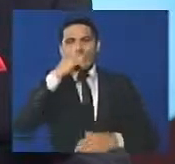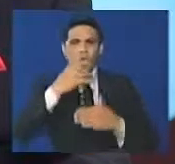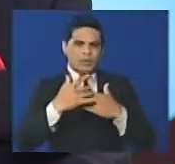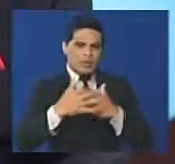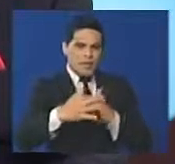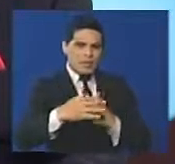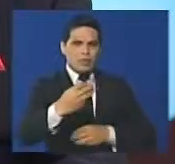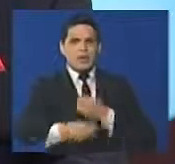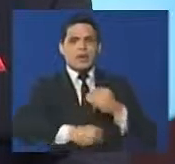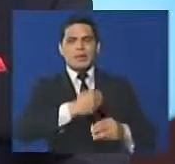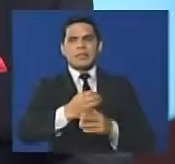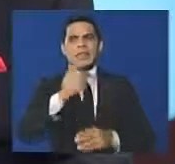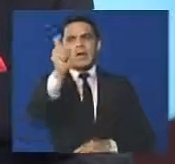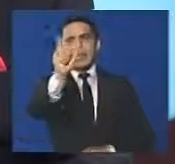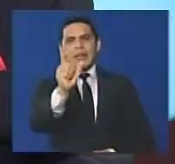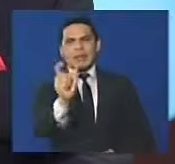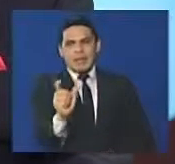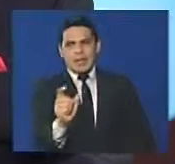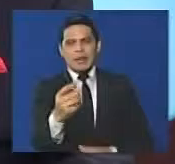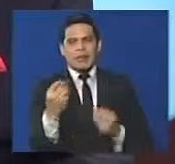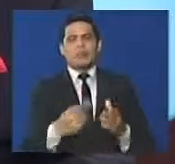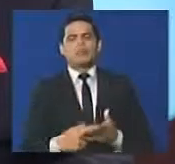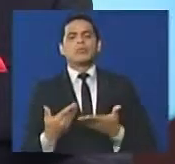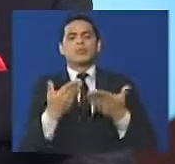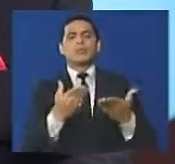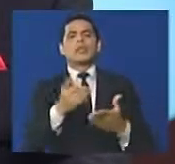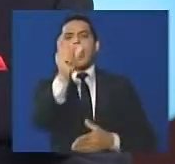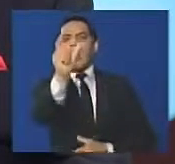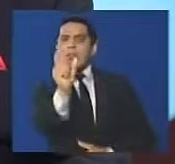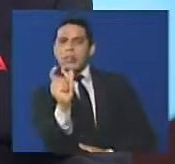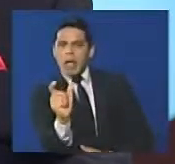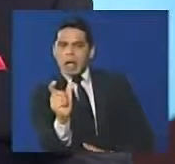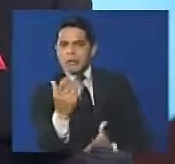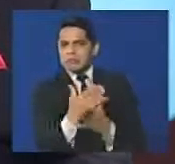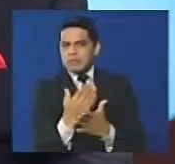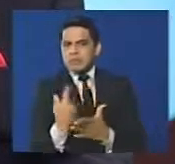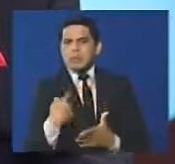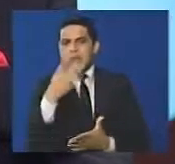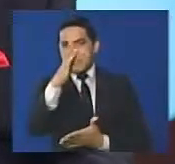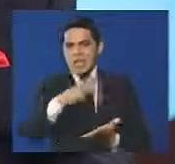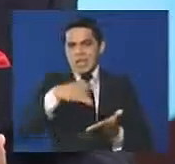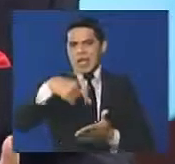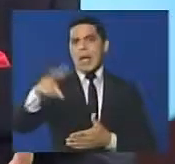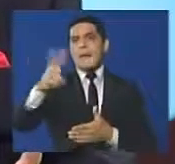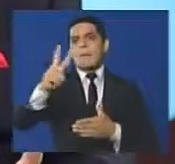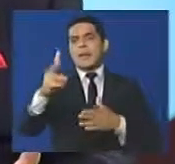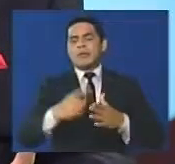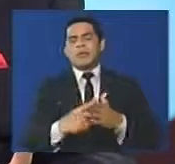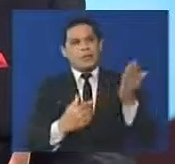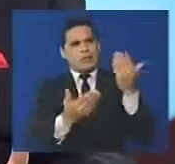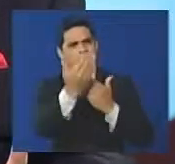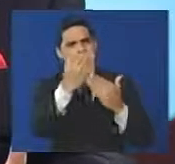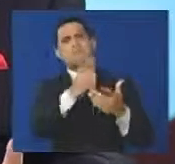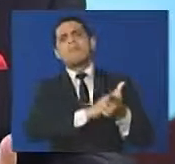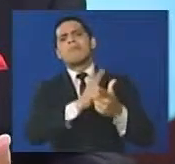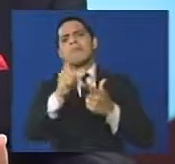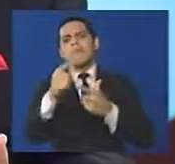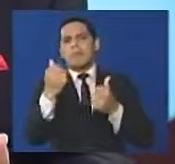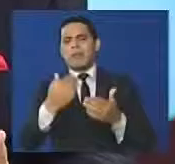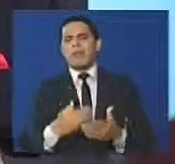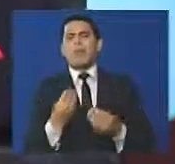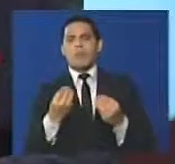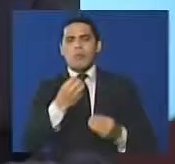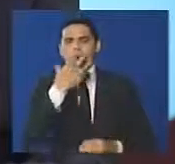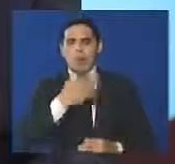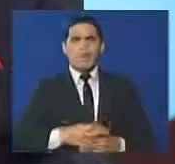hacía Italia Siempre, dedicado a Italia. Y eran todos, digamos, traídos artistas